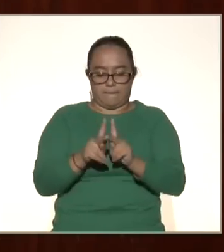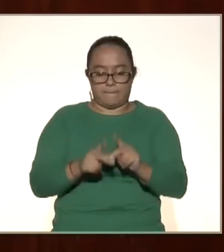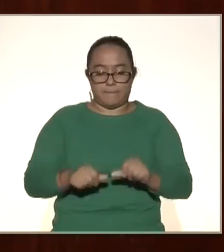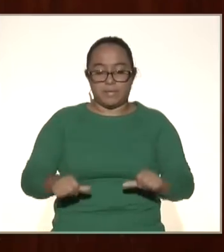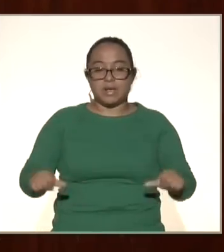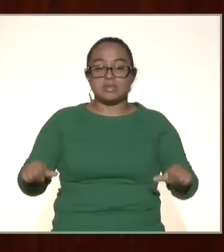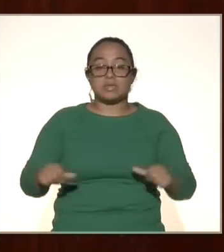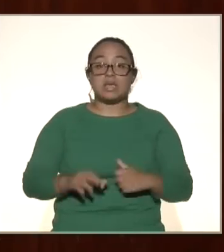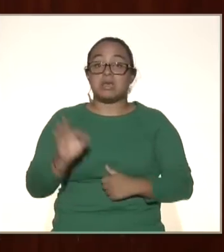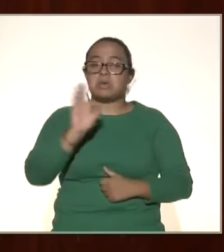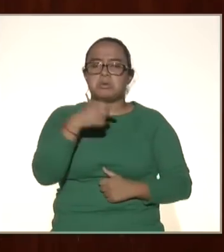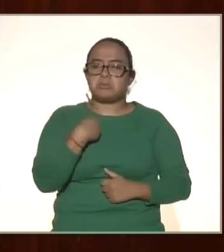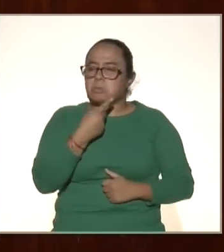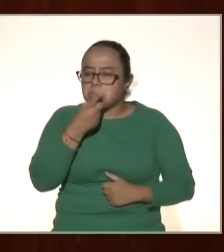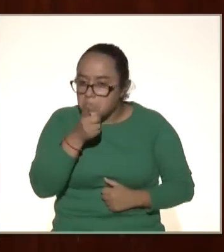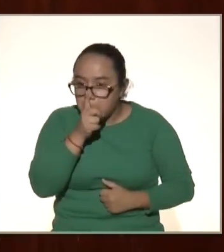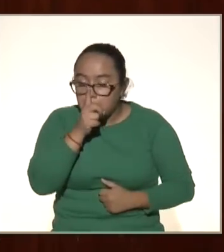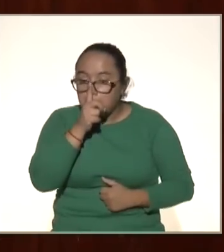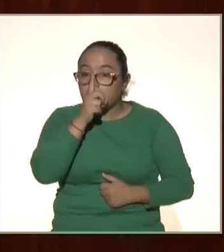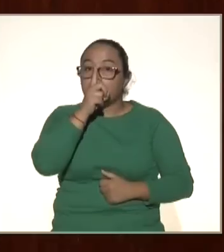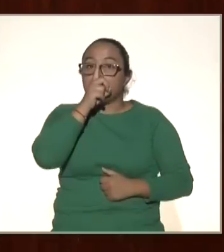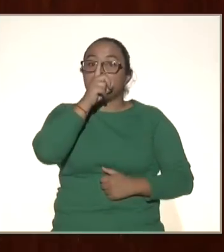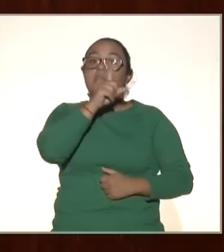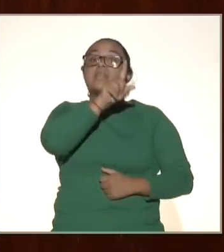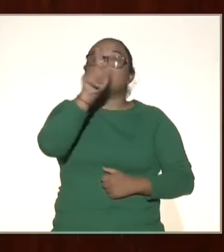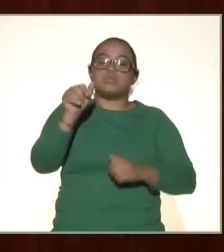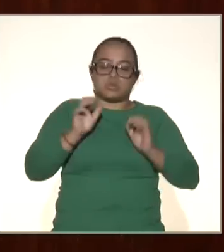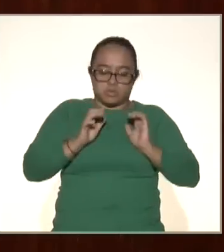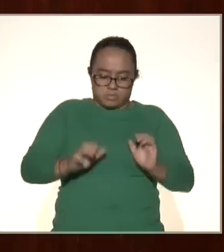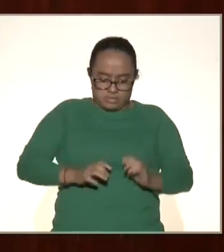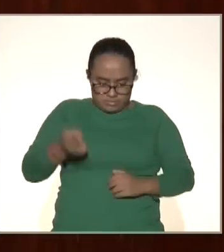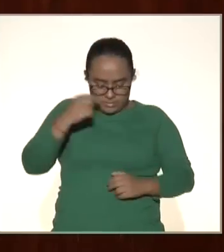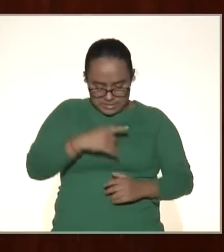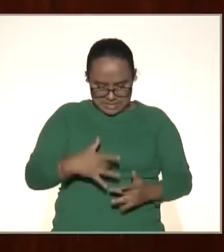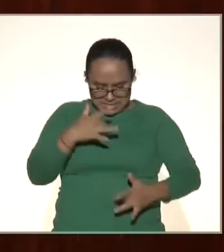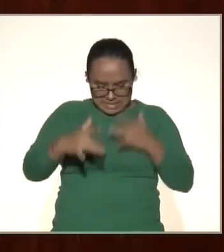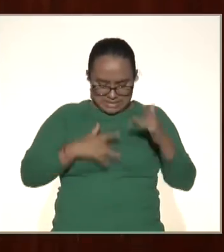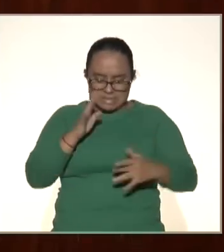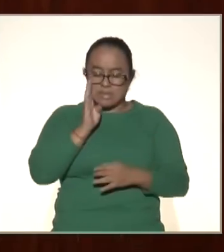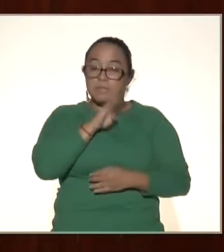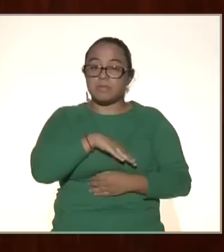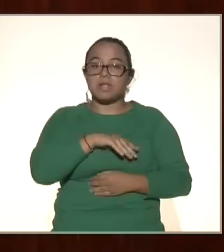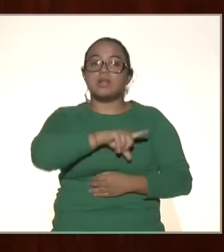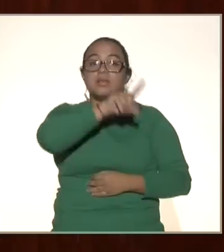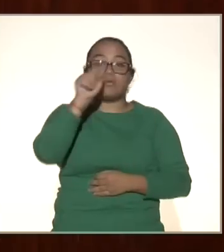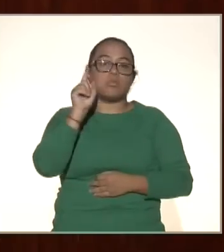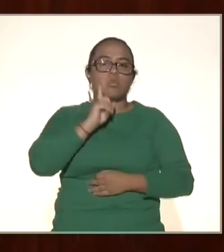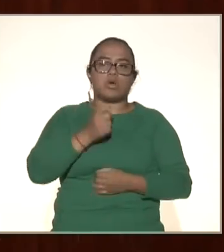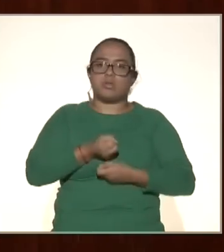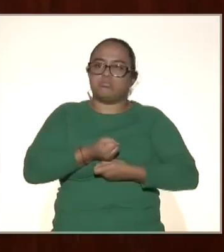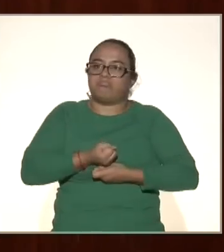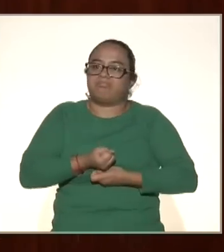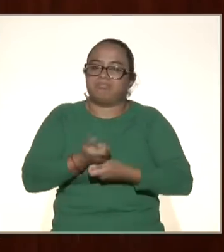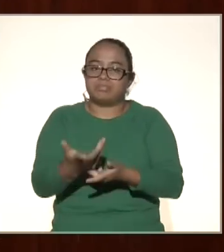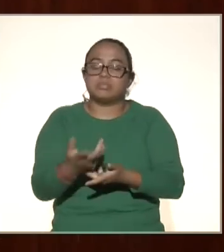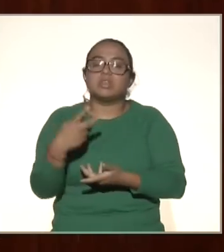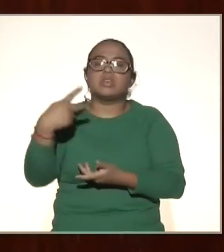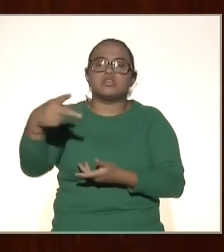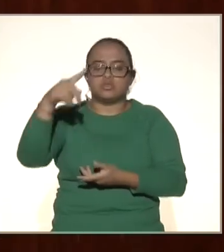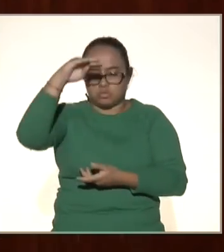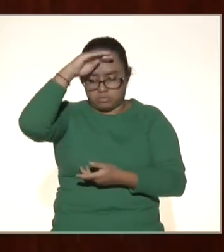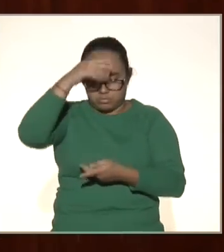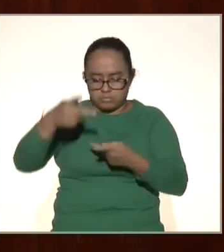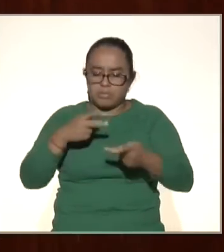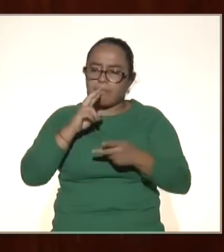lo que uno no dice, el cuerpo lo manifiesta. Entonces, ella pudo expresarlo y su manera, su estrategia fue